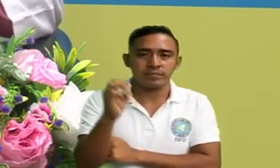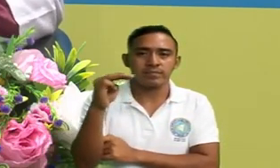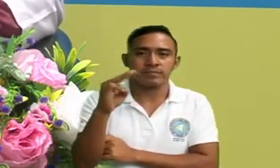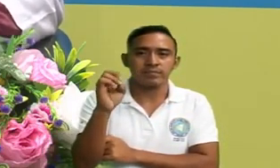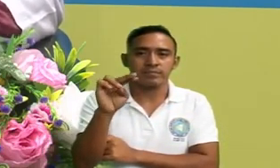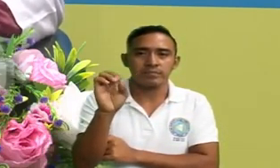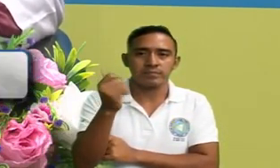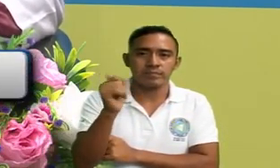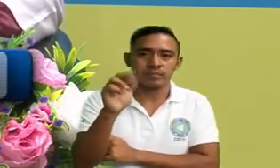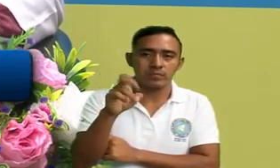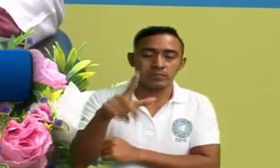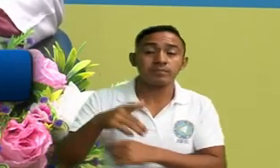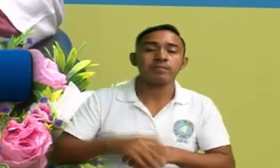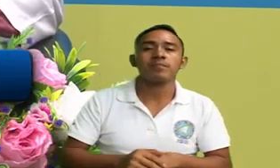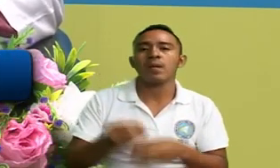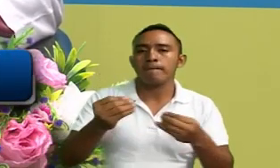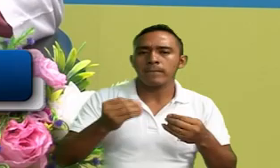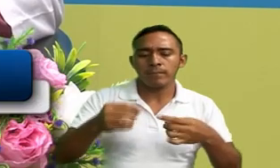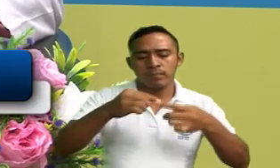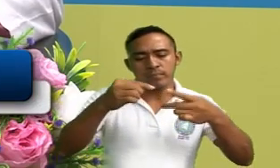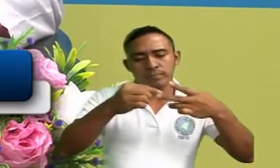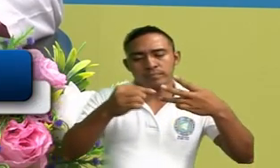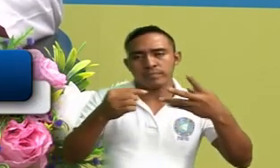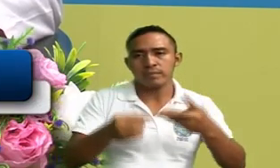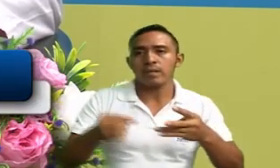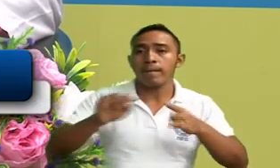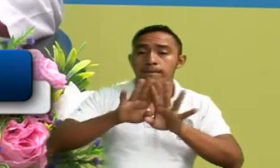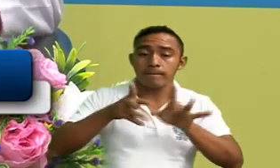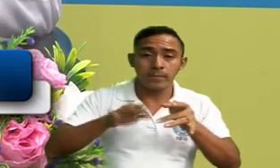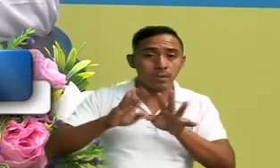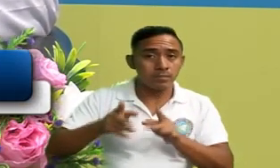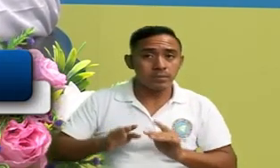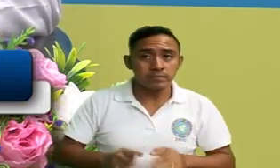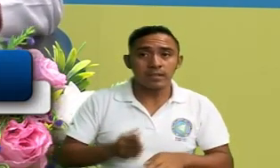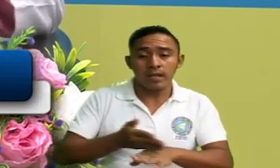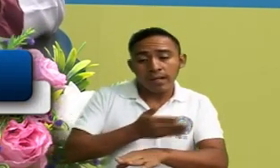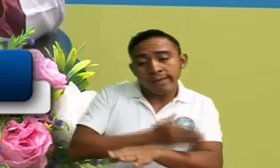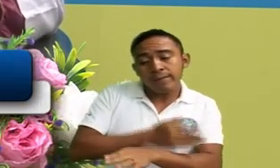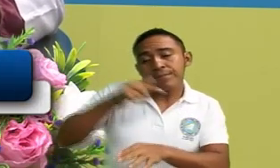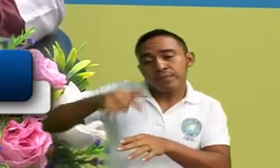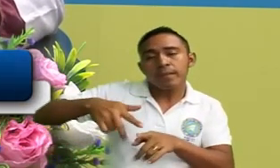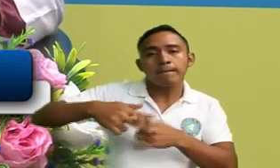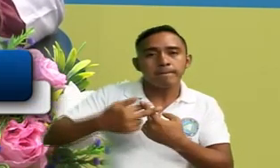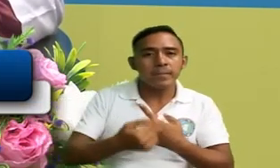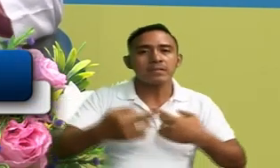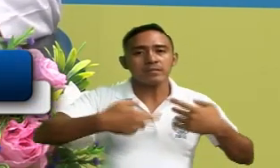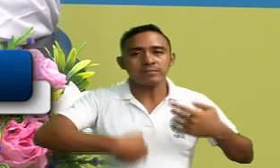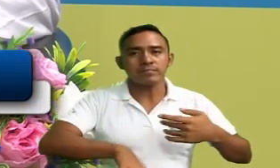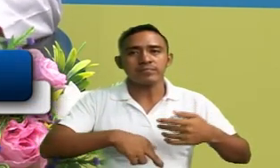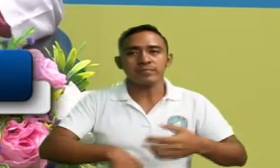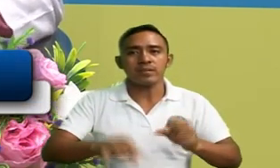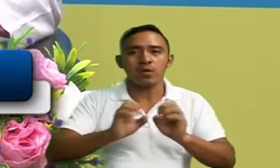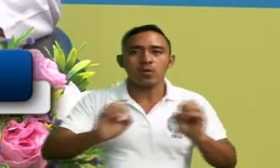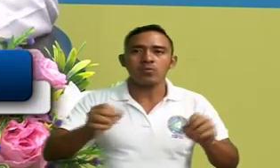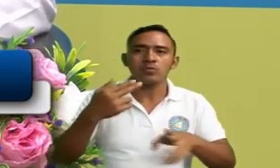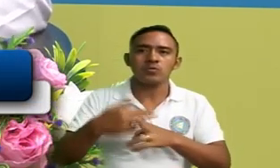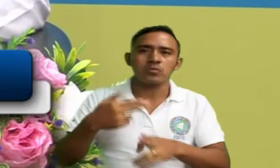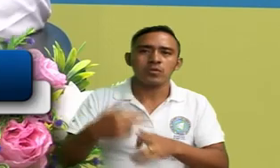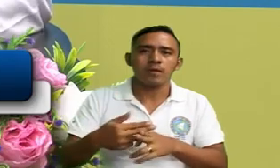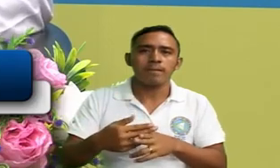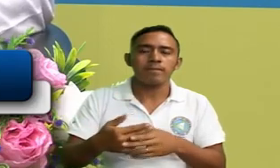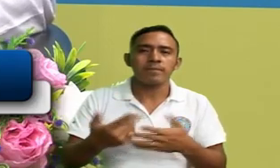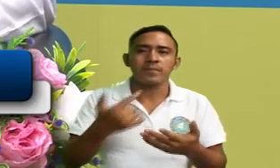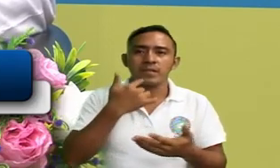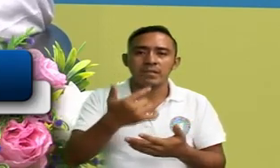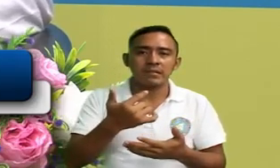un conjunto de signos y síntomas que acatecen a la mujer previo a ese periodo, o lo que la gente conoce como es